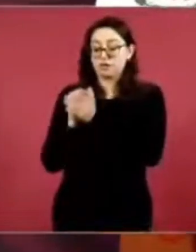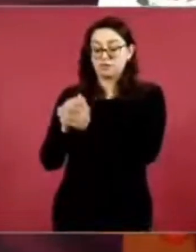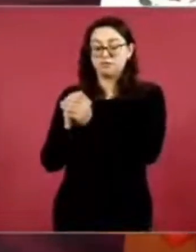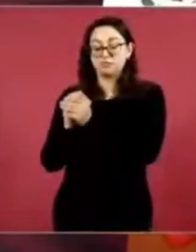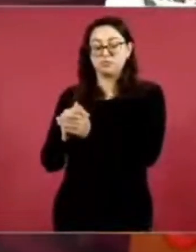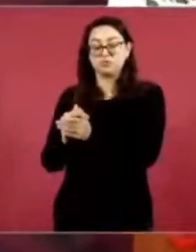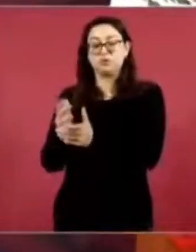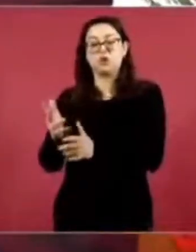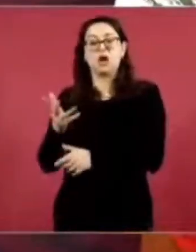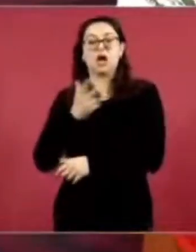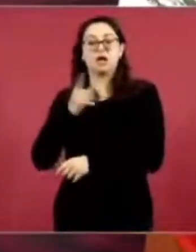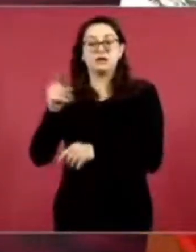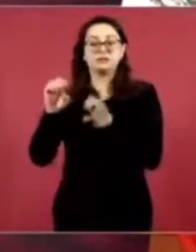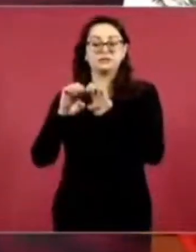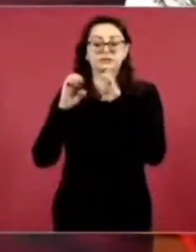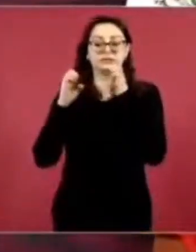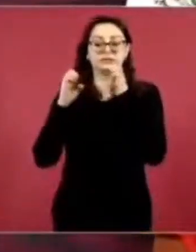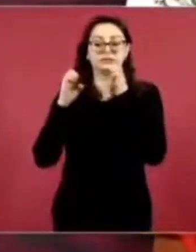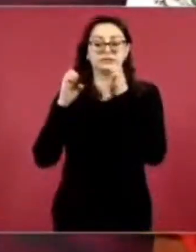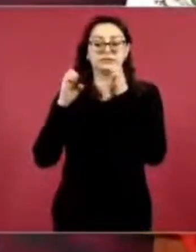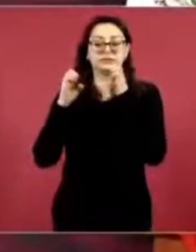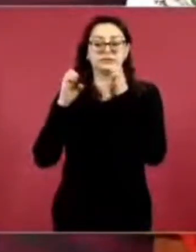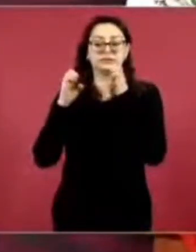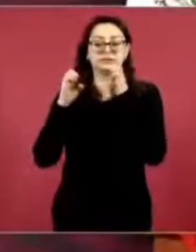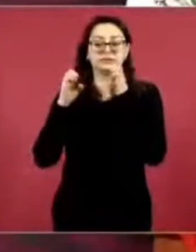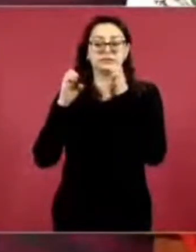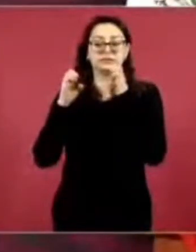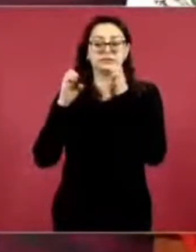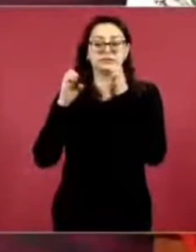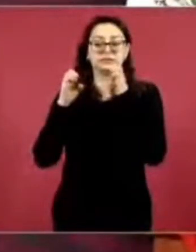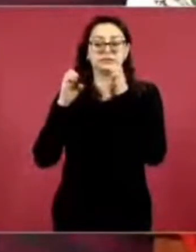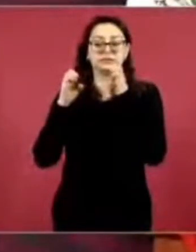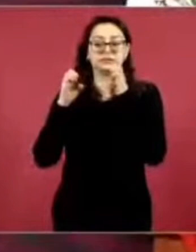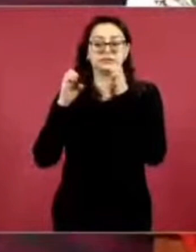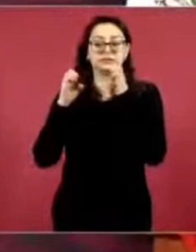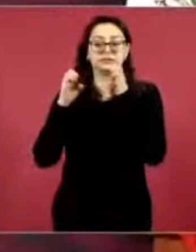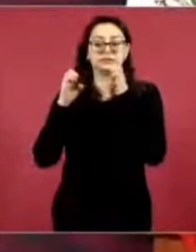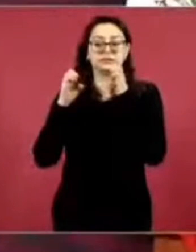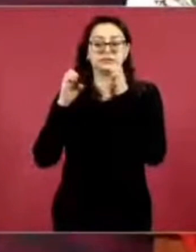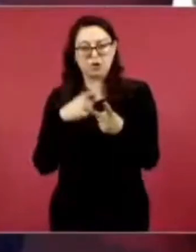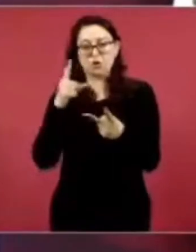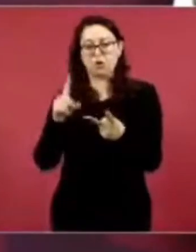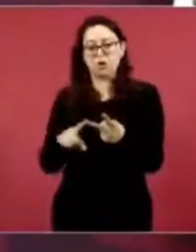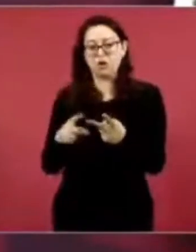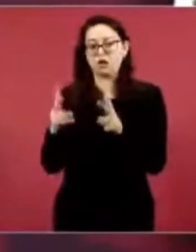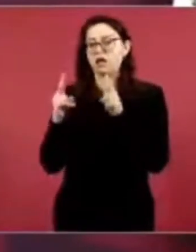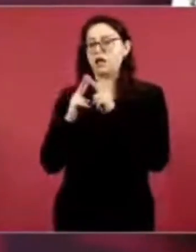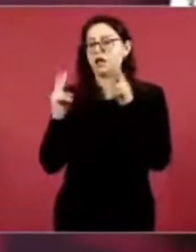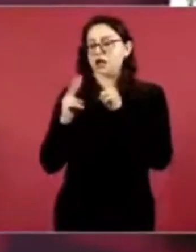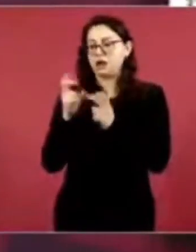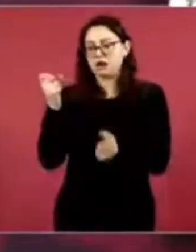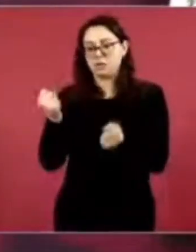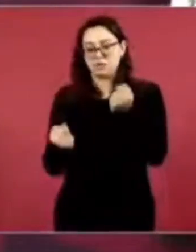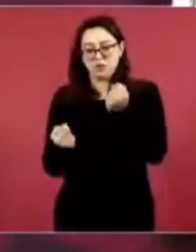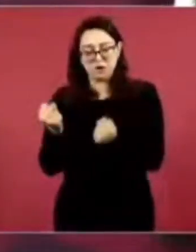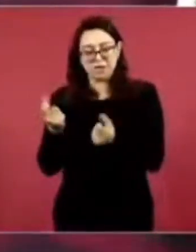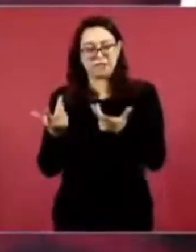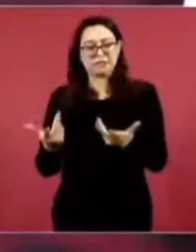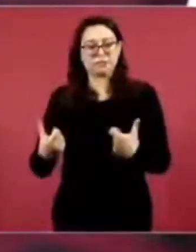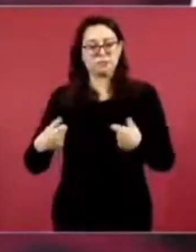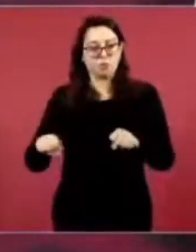camionetas cuatrimotos y al comprar el boleto pues